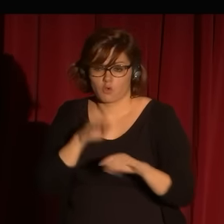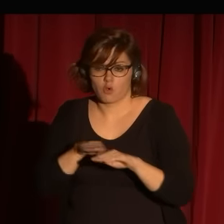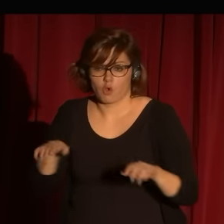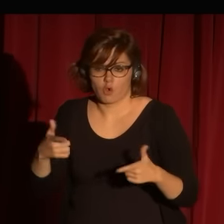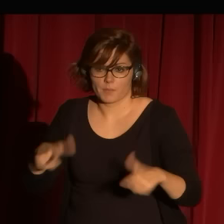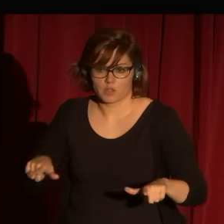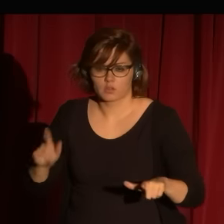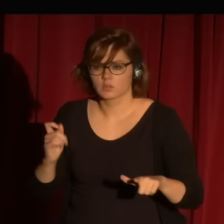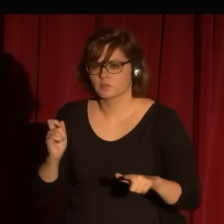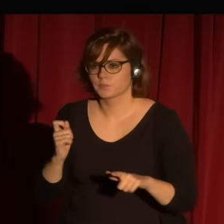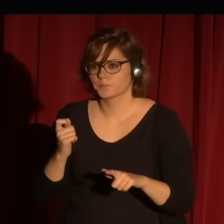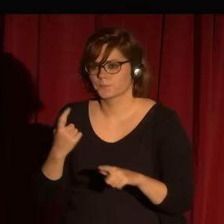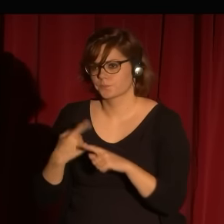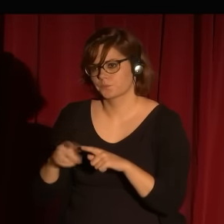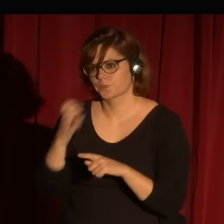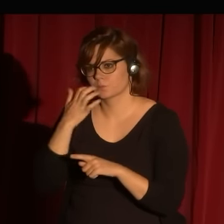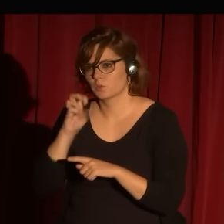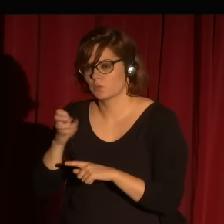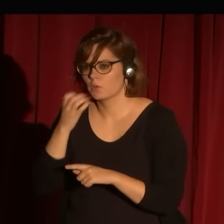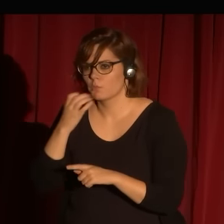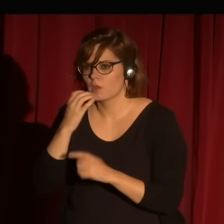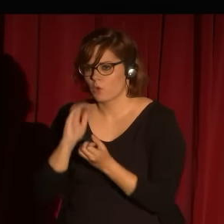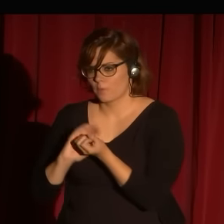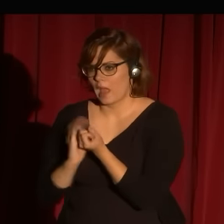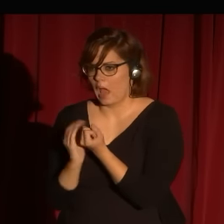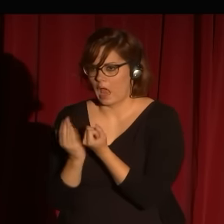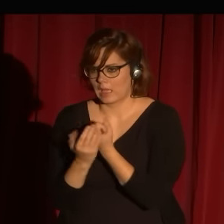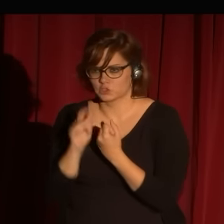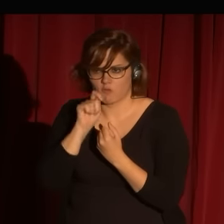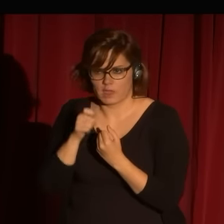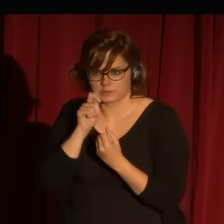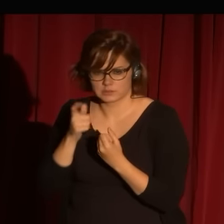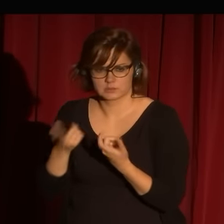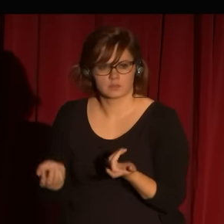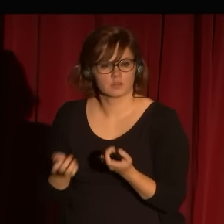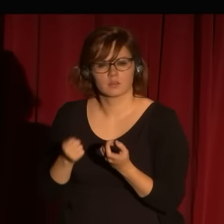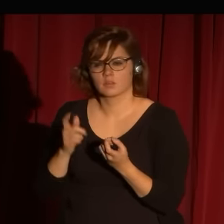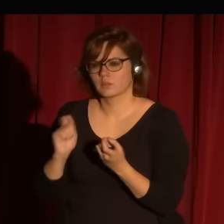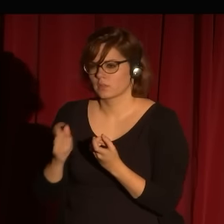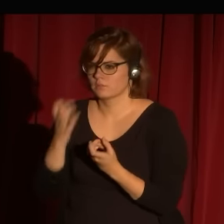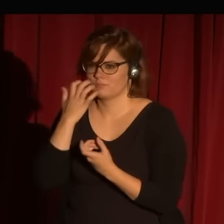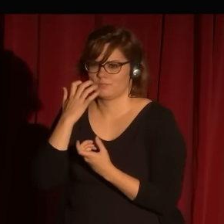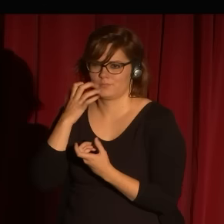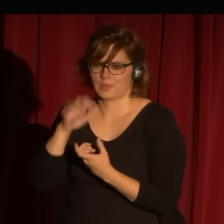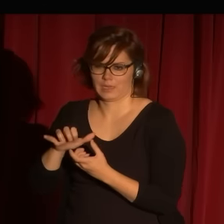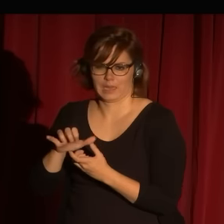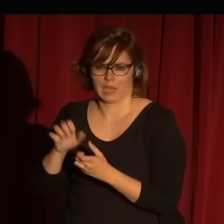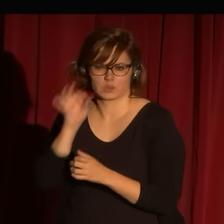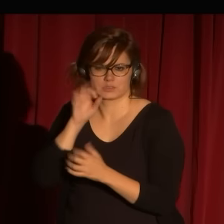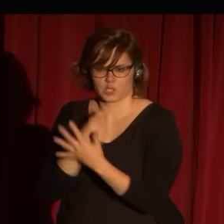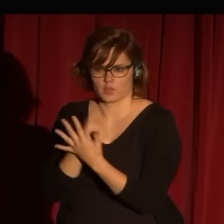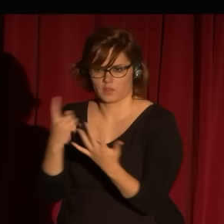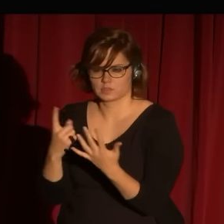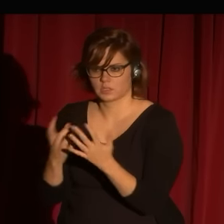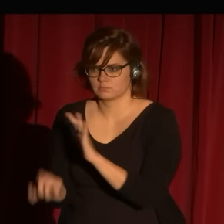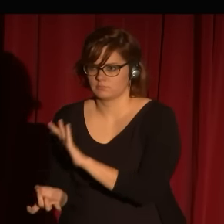elementos curiosos de la pintura de Clara peiter las alcachofas por ejemplo las alcachofas son un elemento muy raro a lo largo de todo el siglo XV